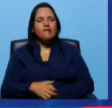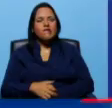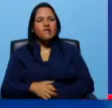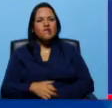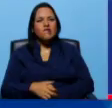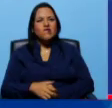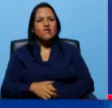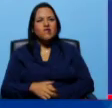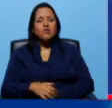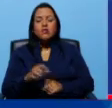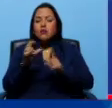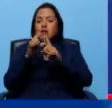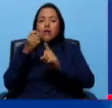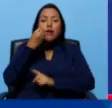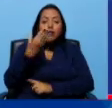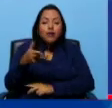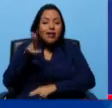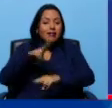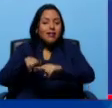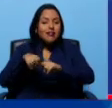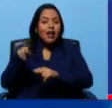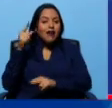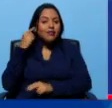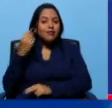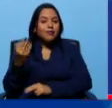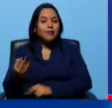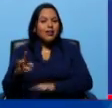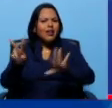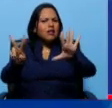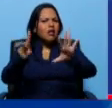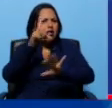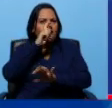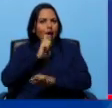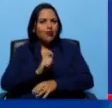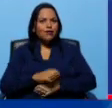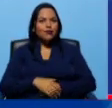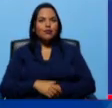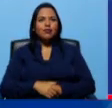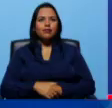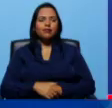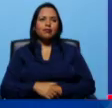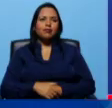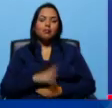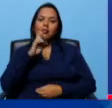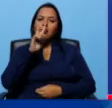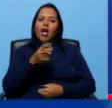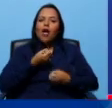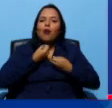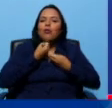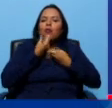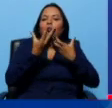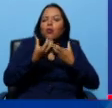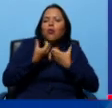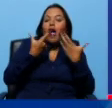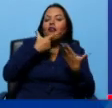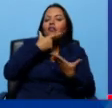Esa palabra tan bonita de una niña, 7 años. Miren la expresividad, la